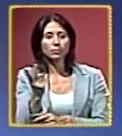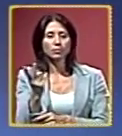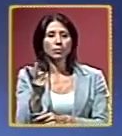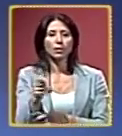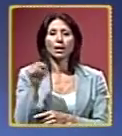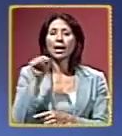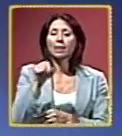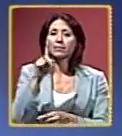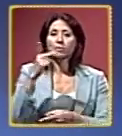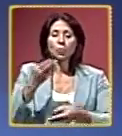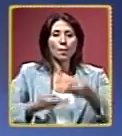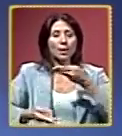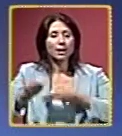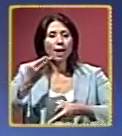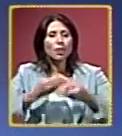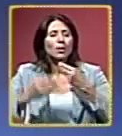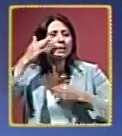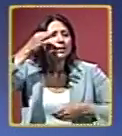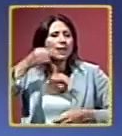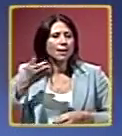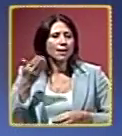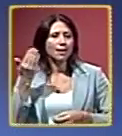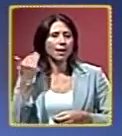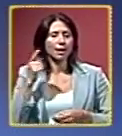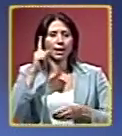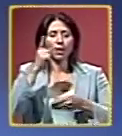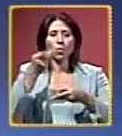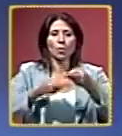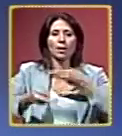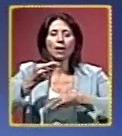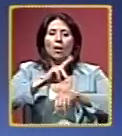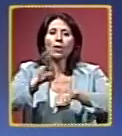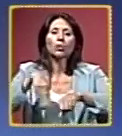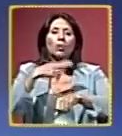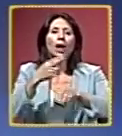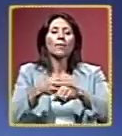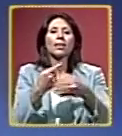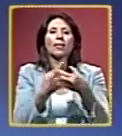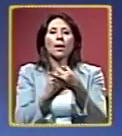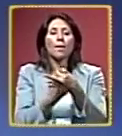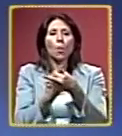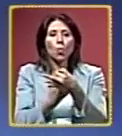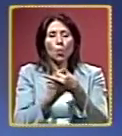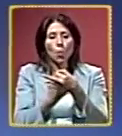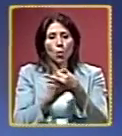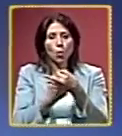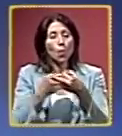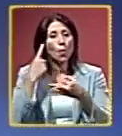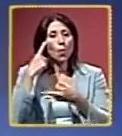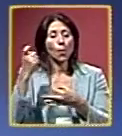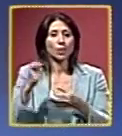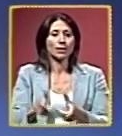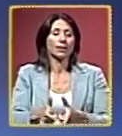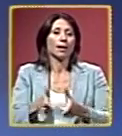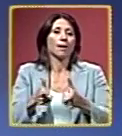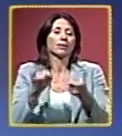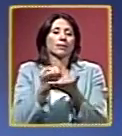ese es un mercado que se pensaba que era un mercado naturalmente monopólico porque tiene grandes economías de escala.